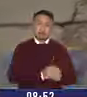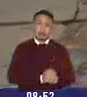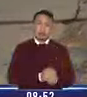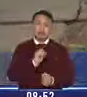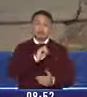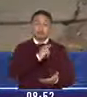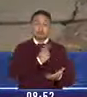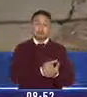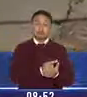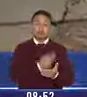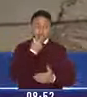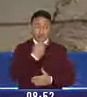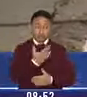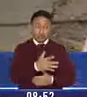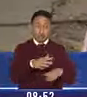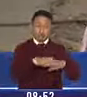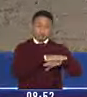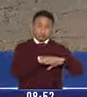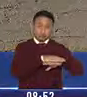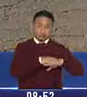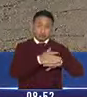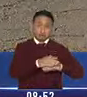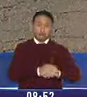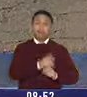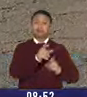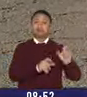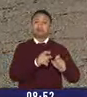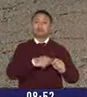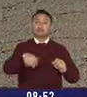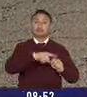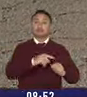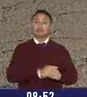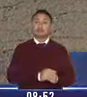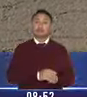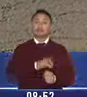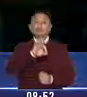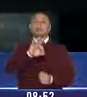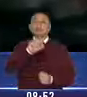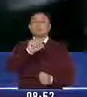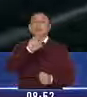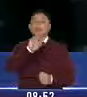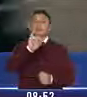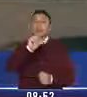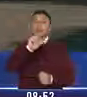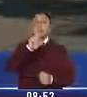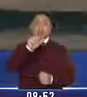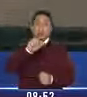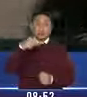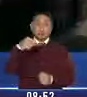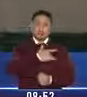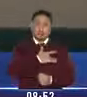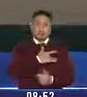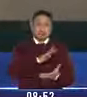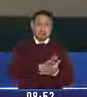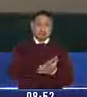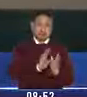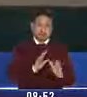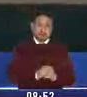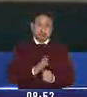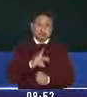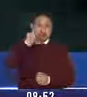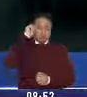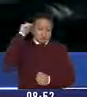así está, ya parcharon. Los moradores del sector de la Ferroviaria Baja al sur de Quito se sienten más tranquilos.